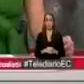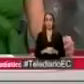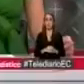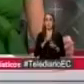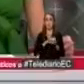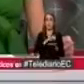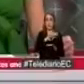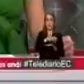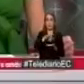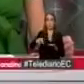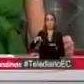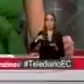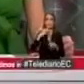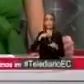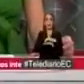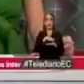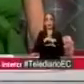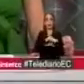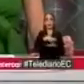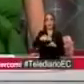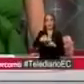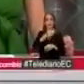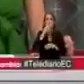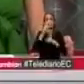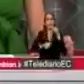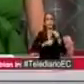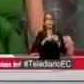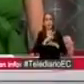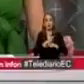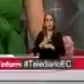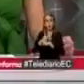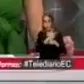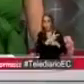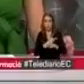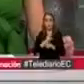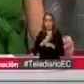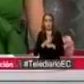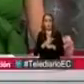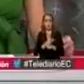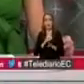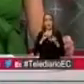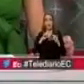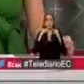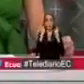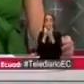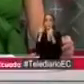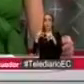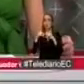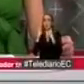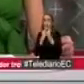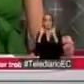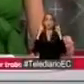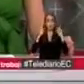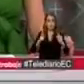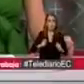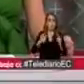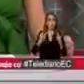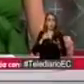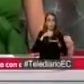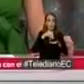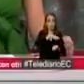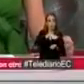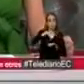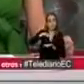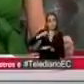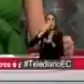Y en la provincia de Los Ríos, las autoridades coordinan acciones para salvaguardar la integridad de sus habitantes con brigadas de salud, entrega de alimentos sanitarios y